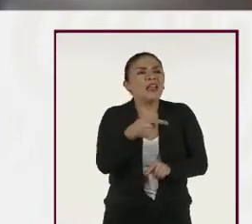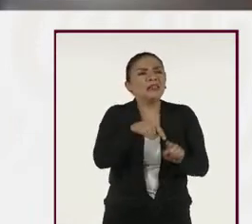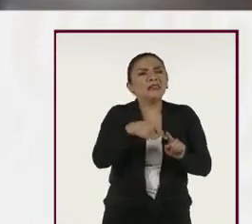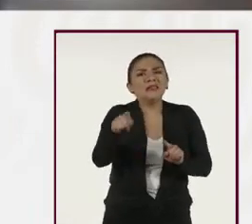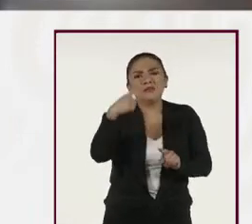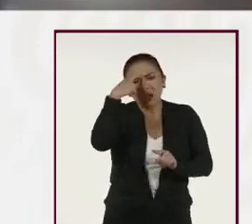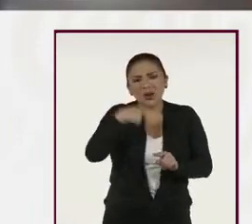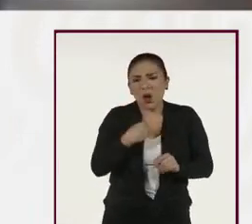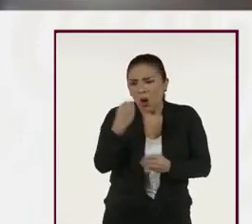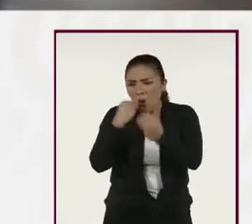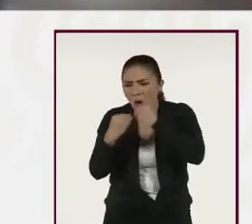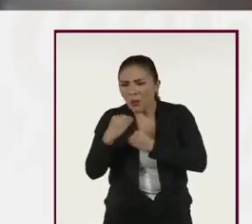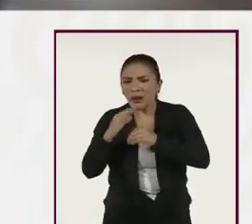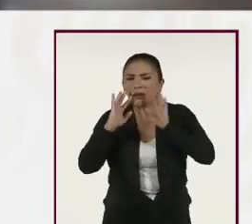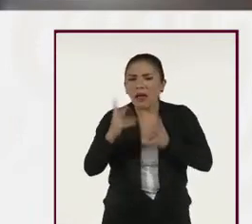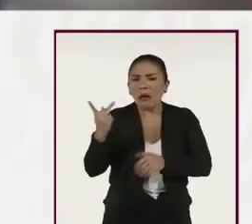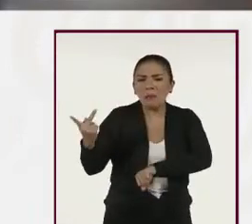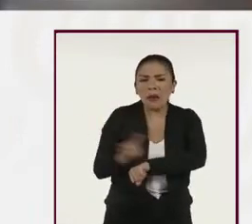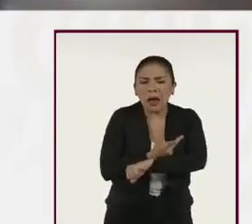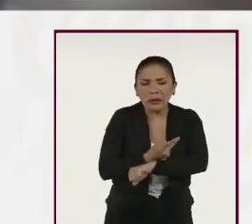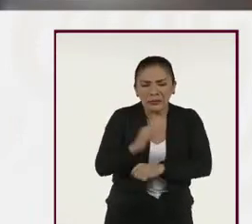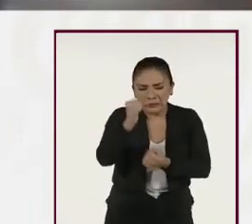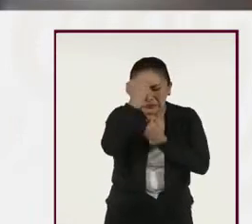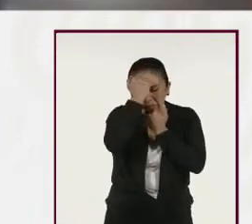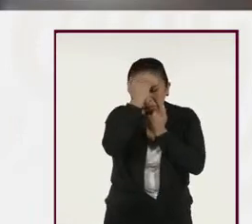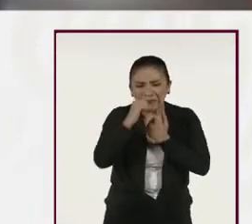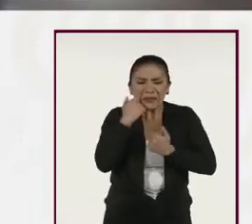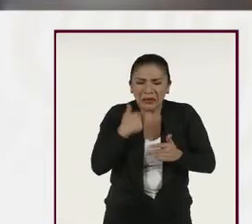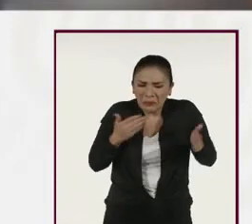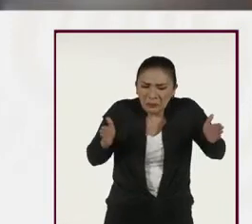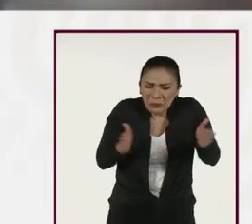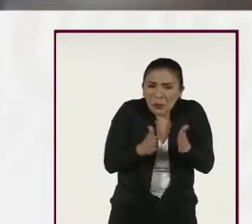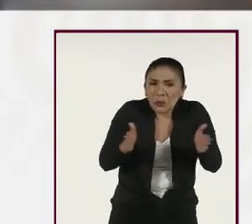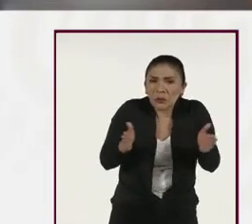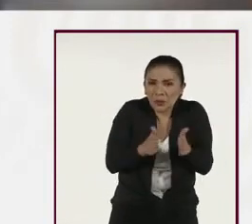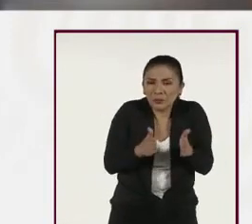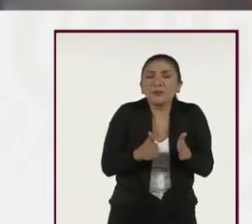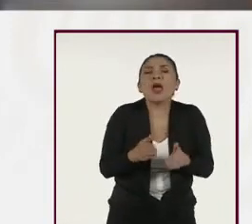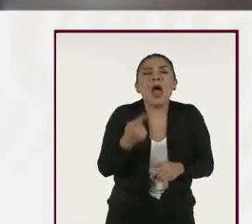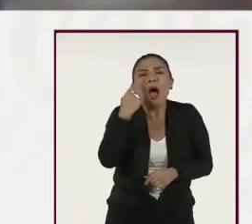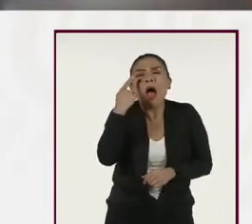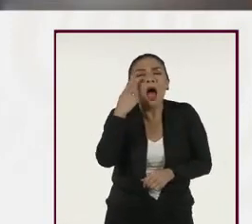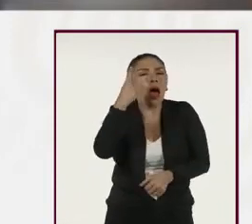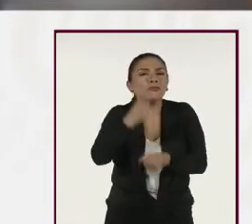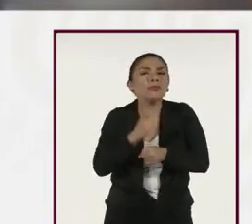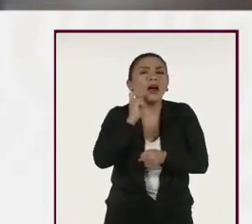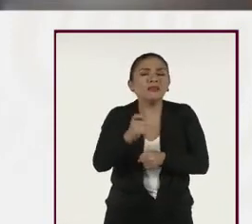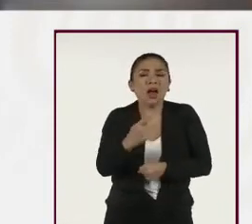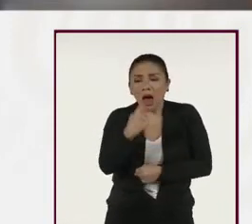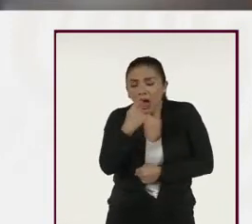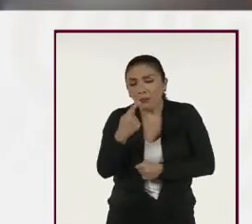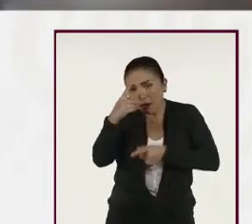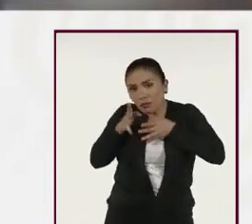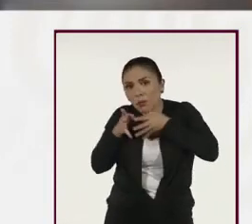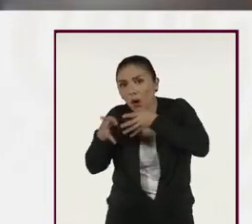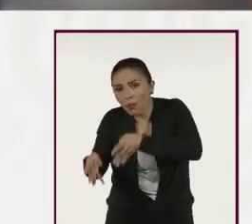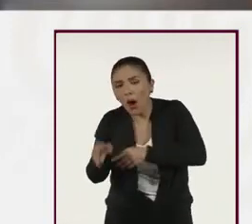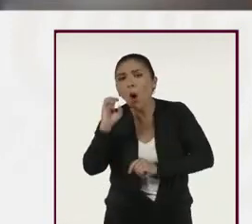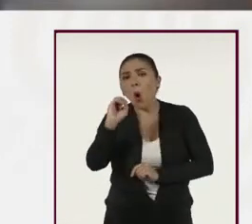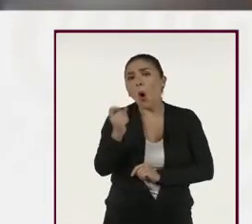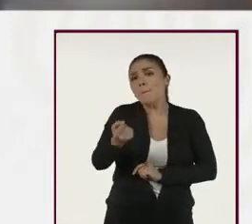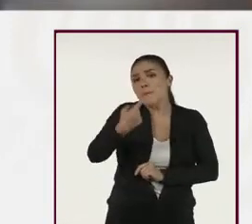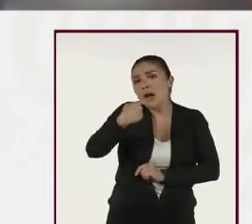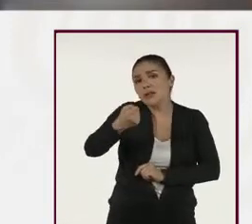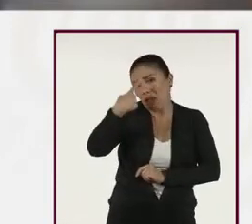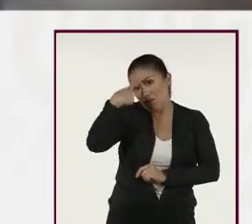de bajar de peso. Y dentro de esto lo que se llega a presentar principalmente es la inducción del vómito o la toma de diuréticos